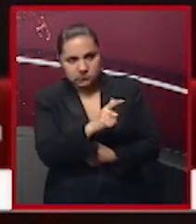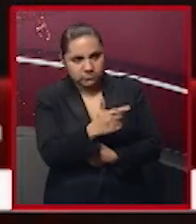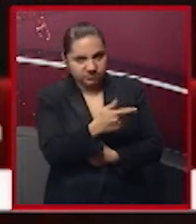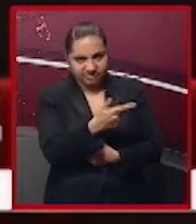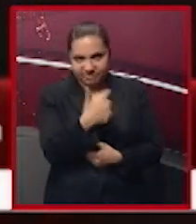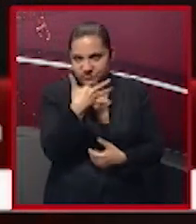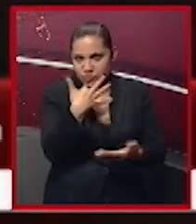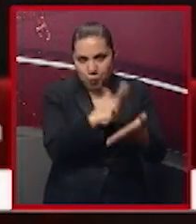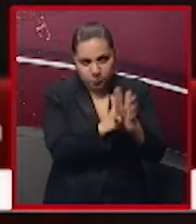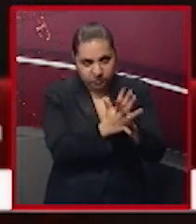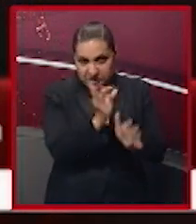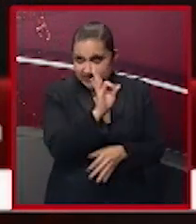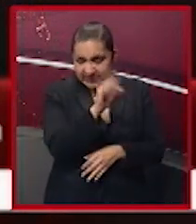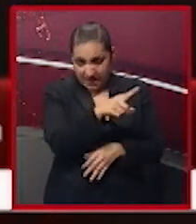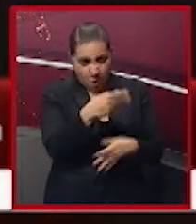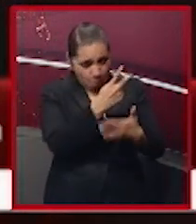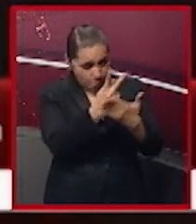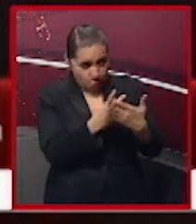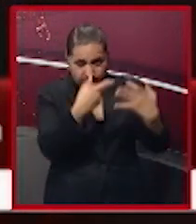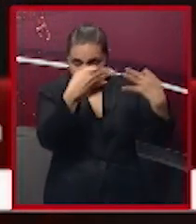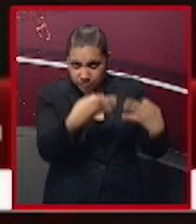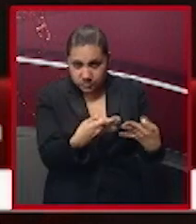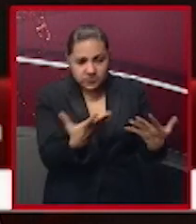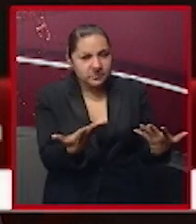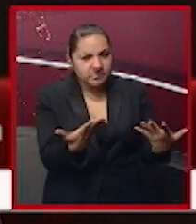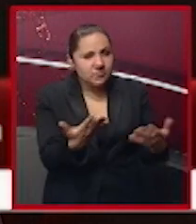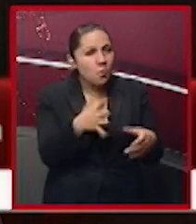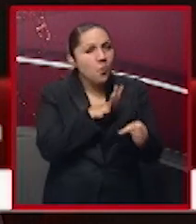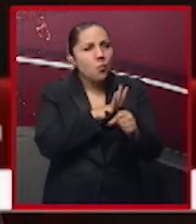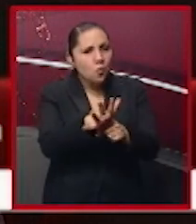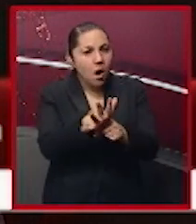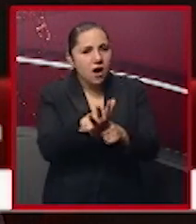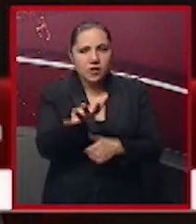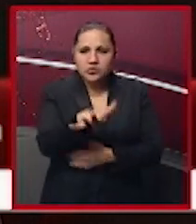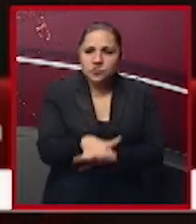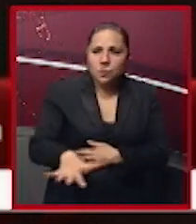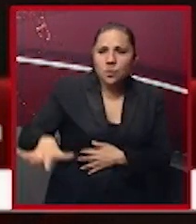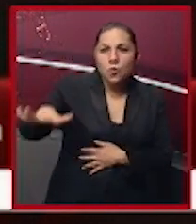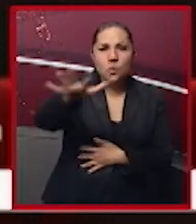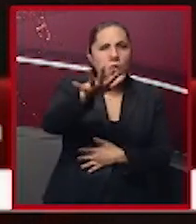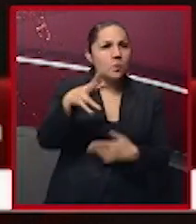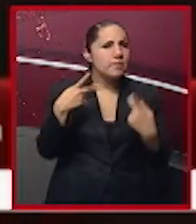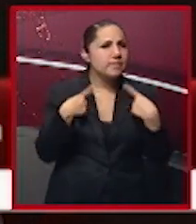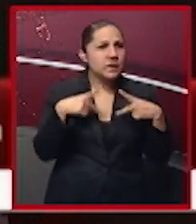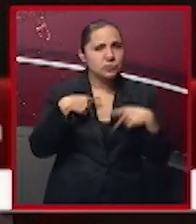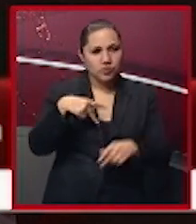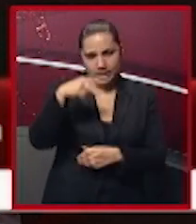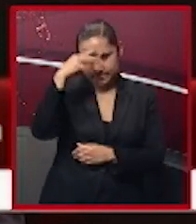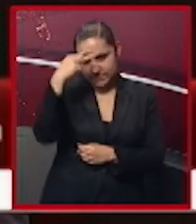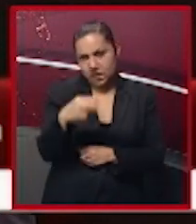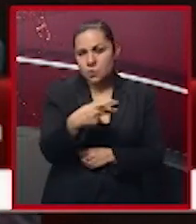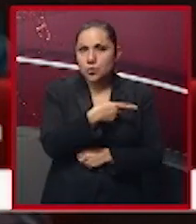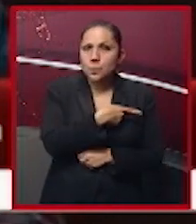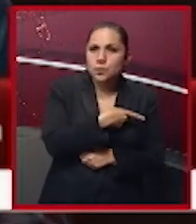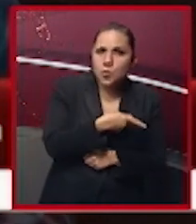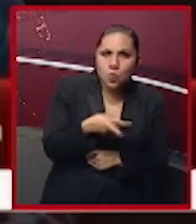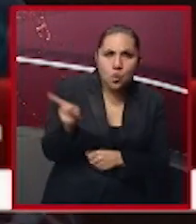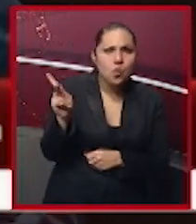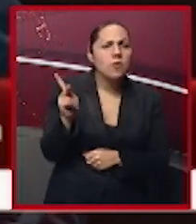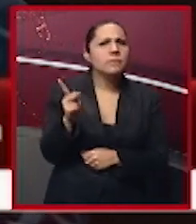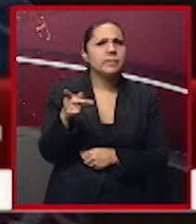¿Cuántos millones de pobres tendríamos en total si no se diluyera una